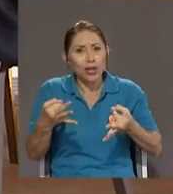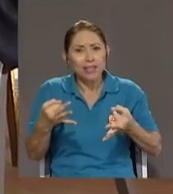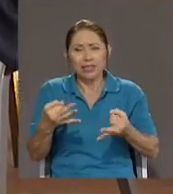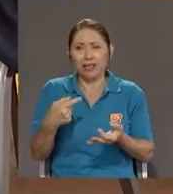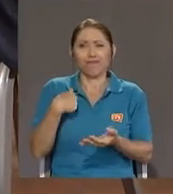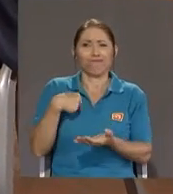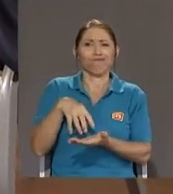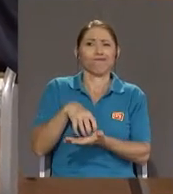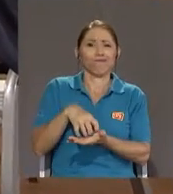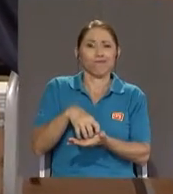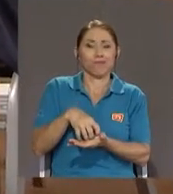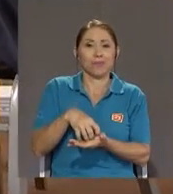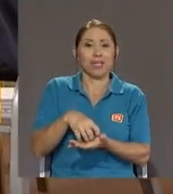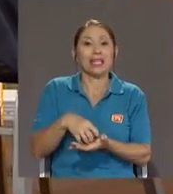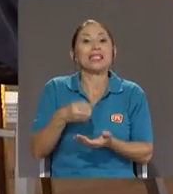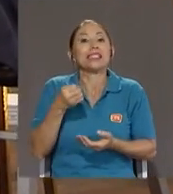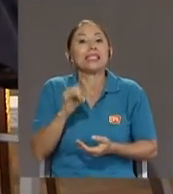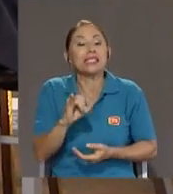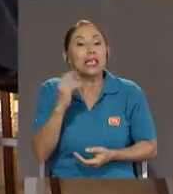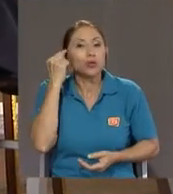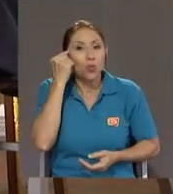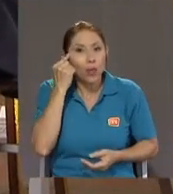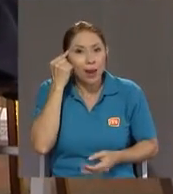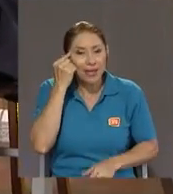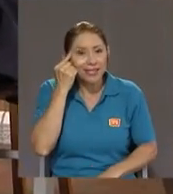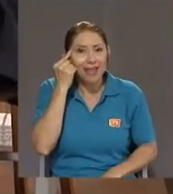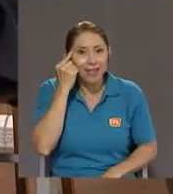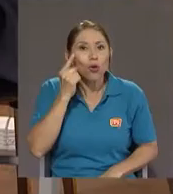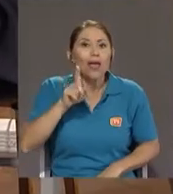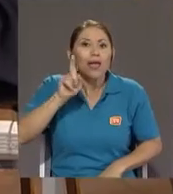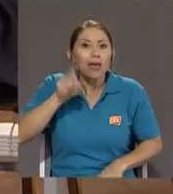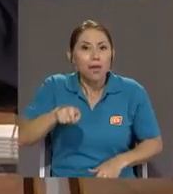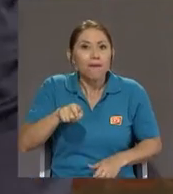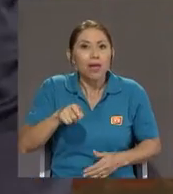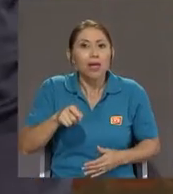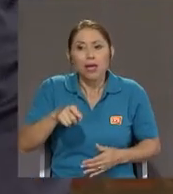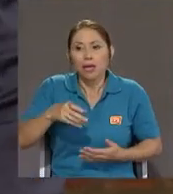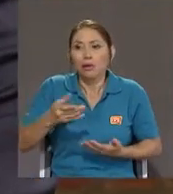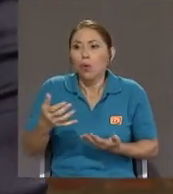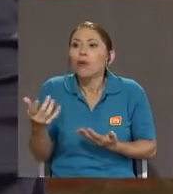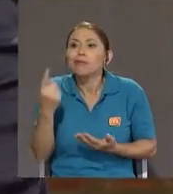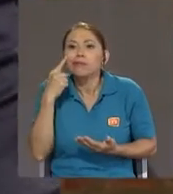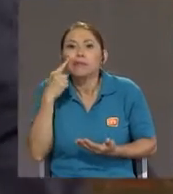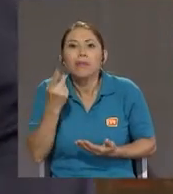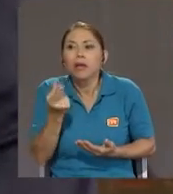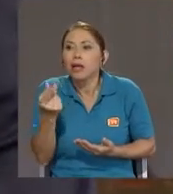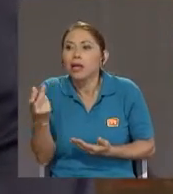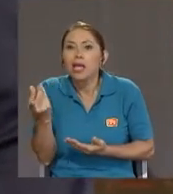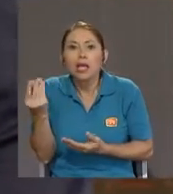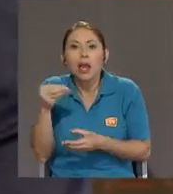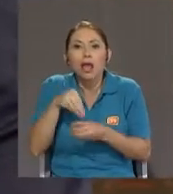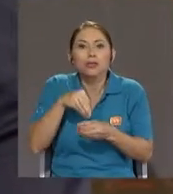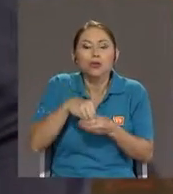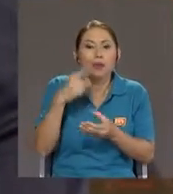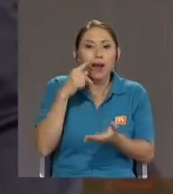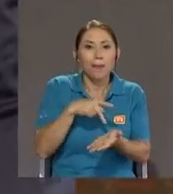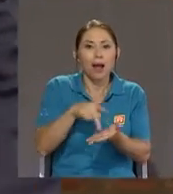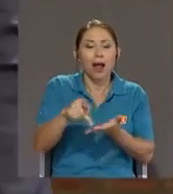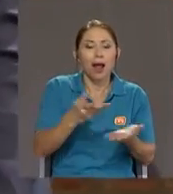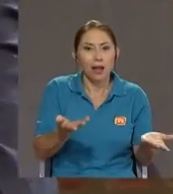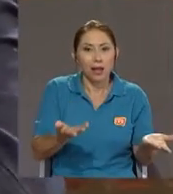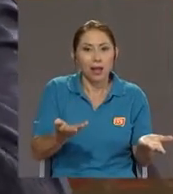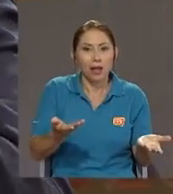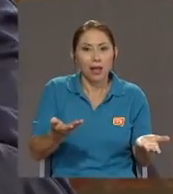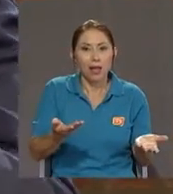cuestionar si estuviera pensando en que tiene que generar los ingresos con los cuales va a pagar por las cosas que hace. Pero en